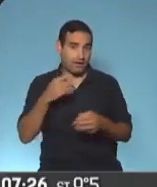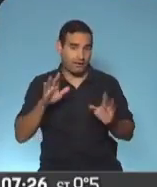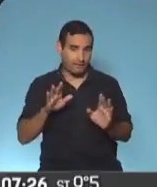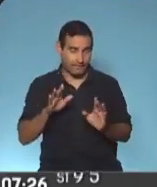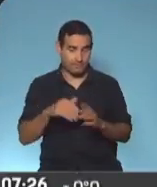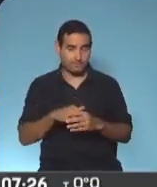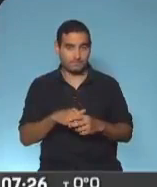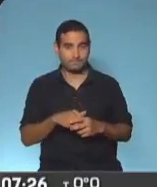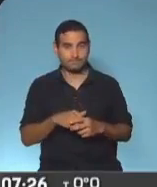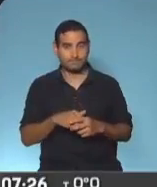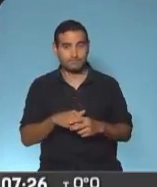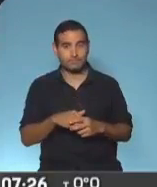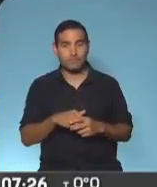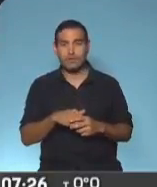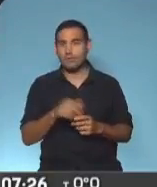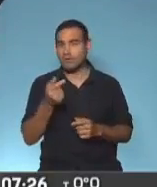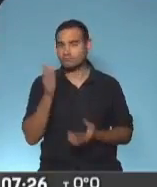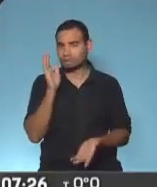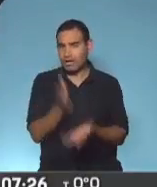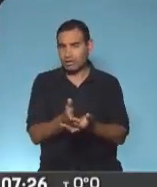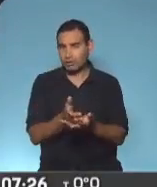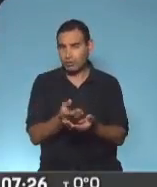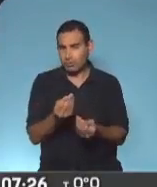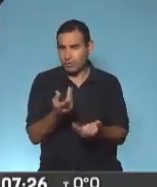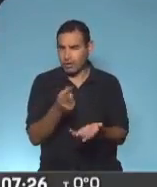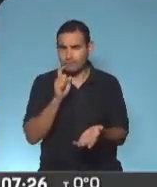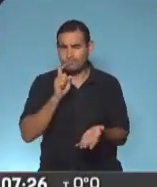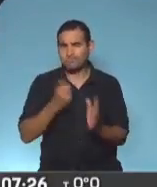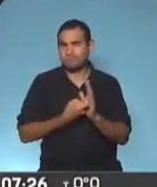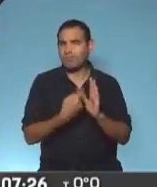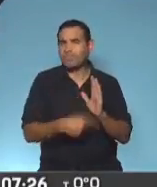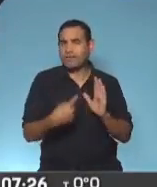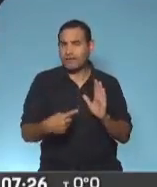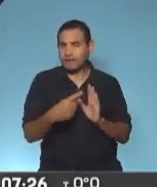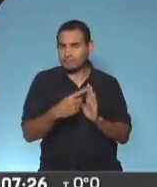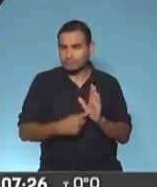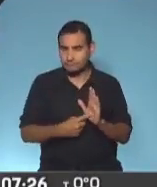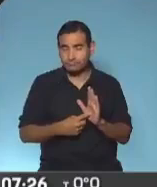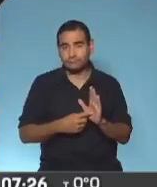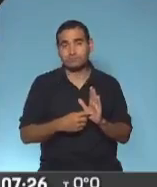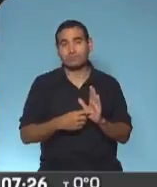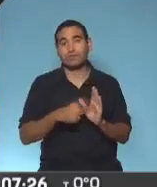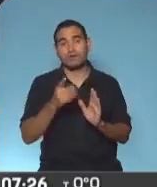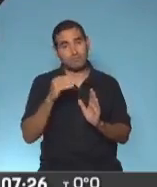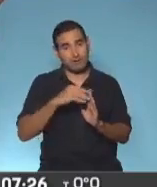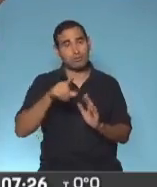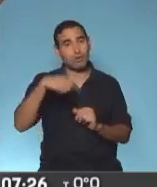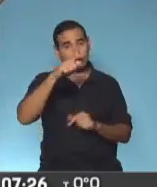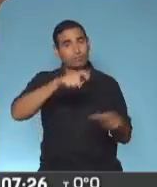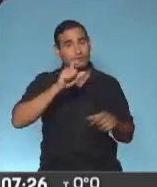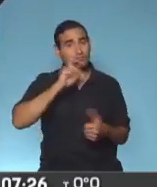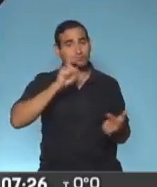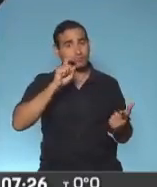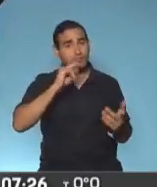o el sobreseimiento. ¿Qué le pueden imputar? Y esto es lo interesante para tener en cuenta, sobre todo para otros casos de violación